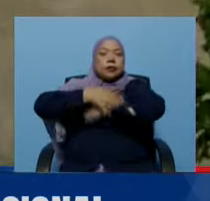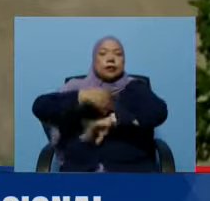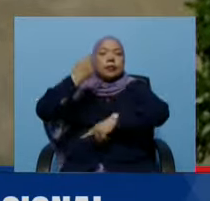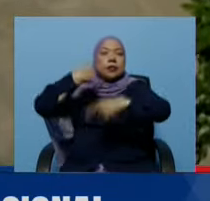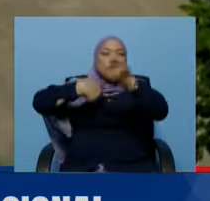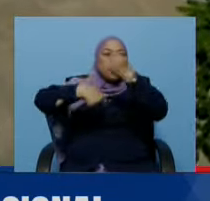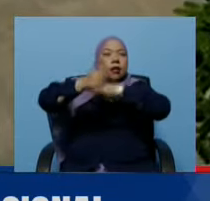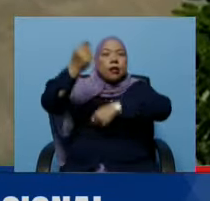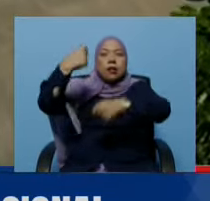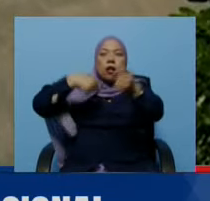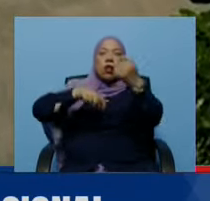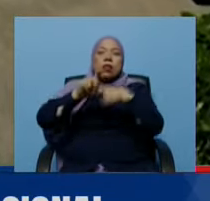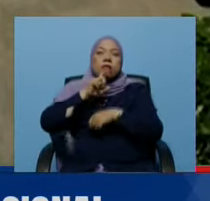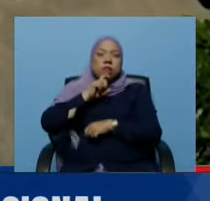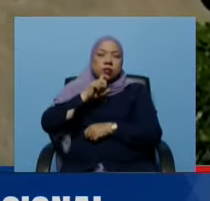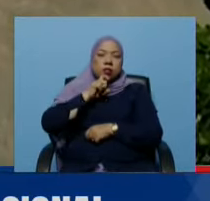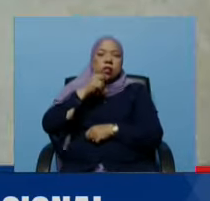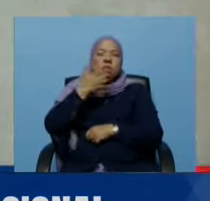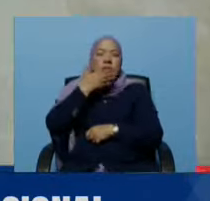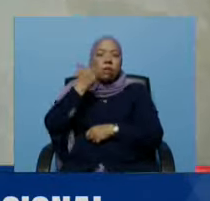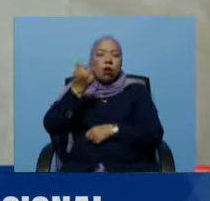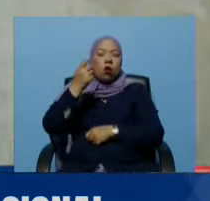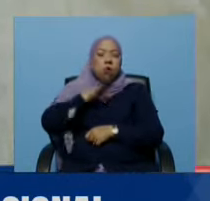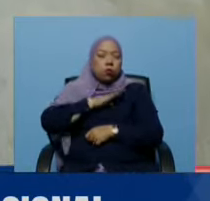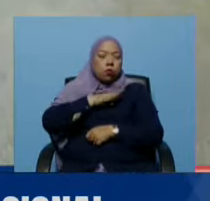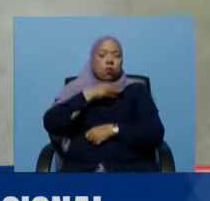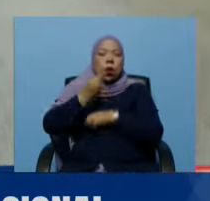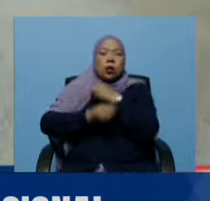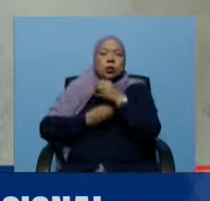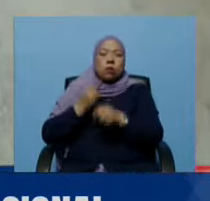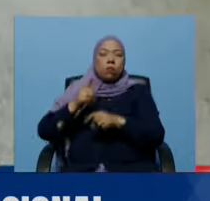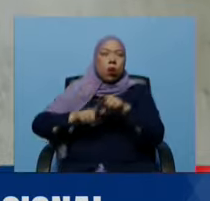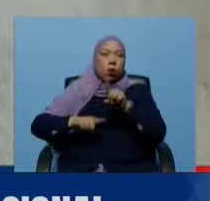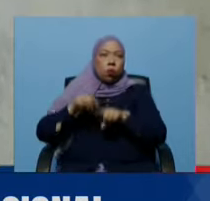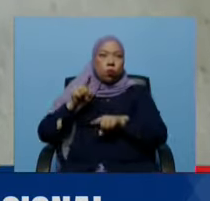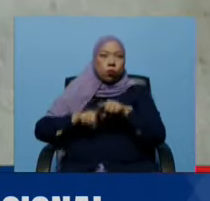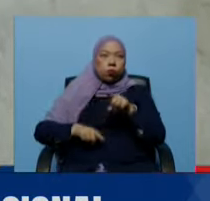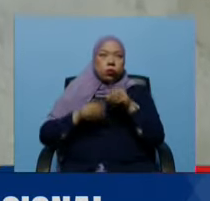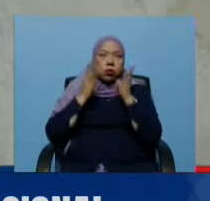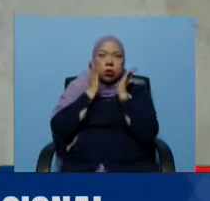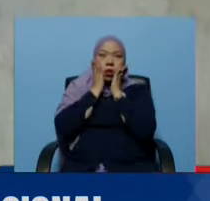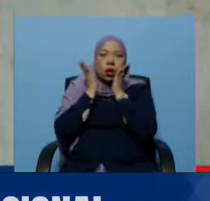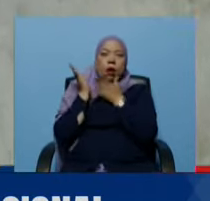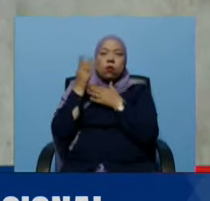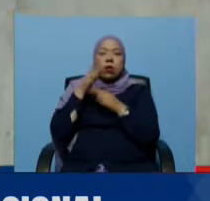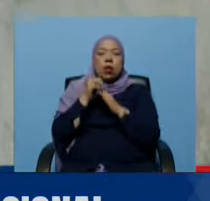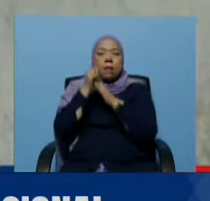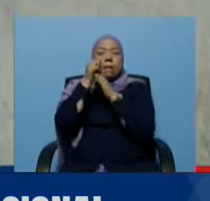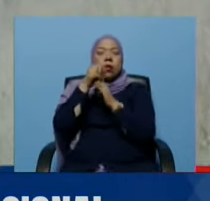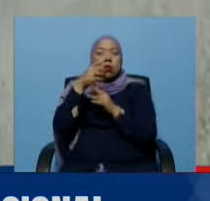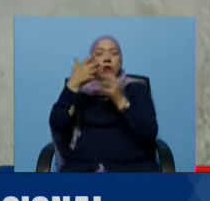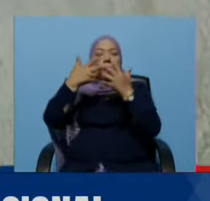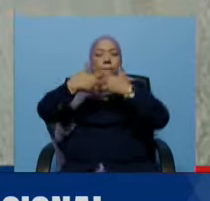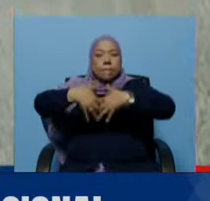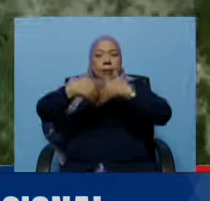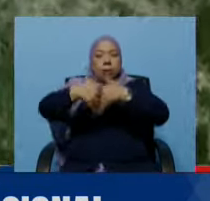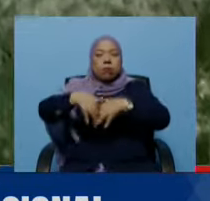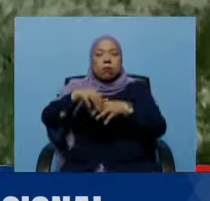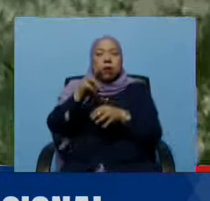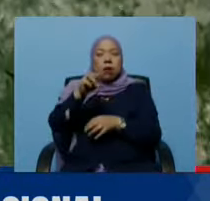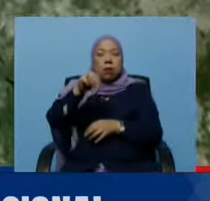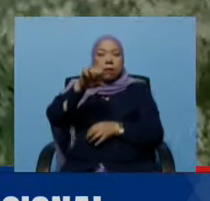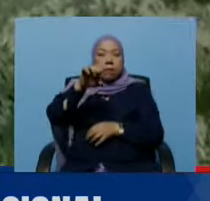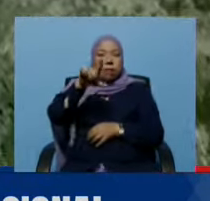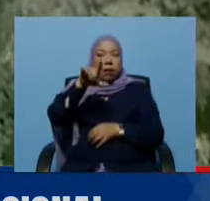Con un empresario que ha tenido la confianza, el señor Melkin Reyes. Pero verdaderamente, presidente,